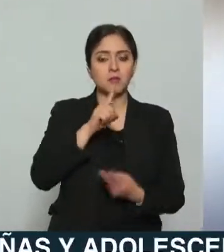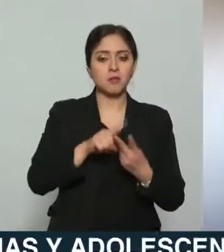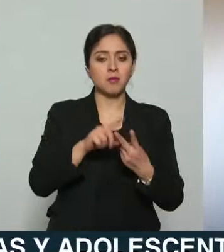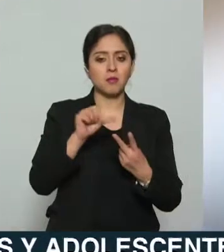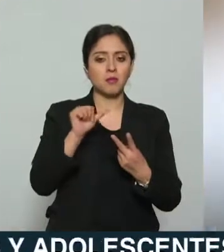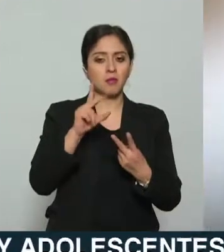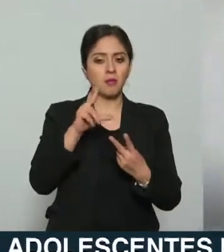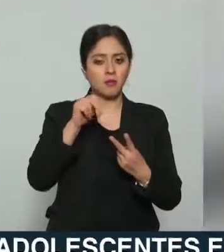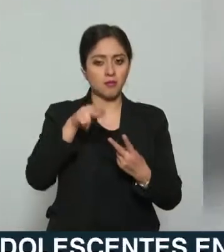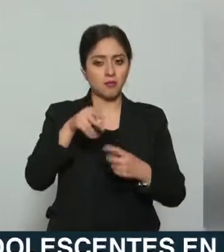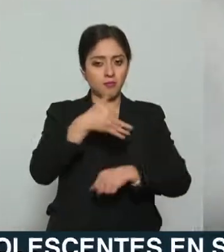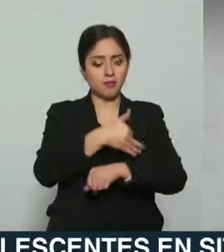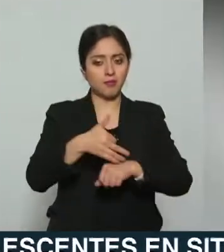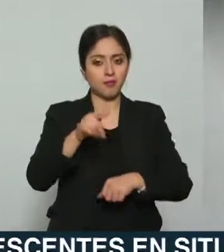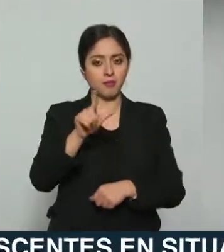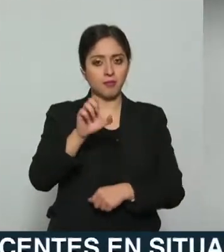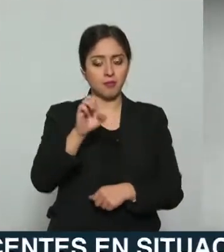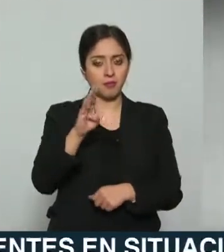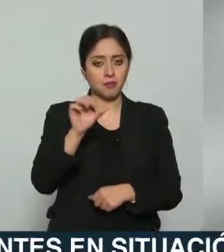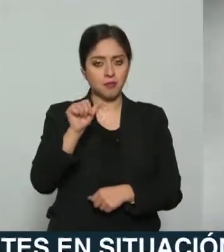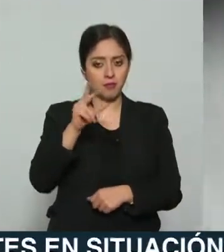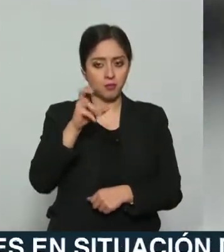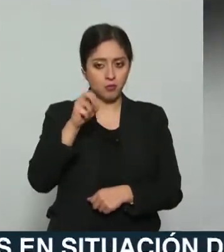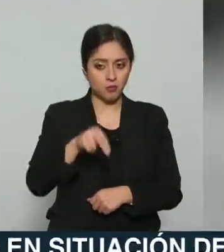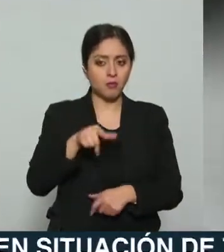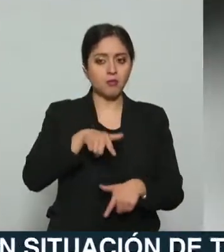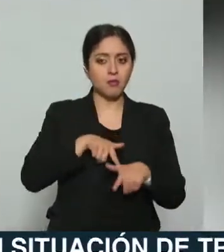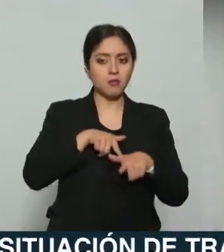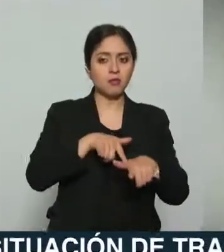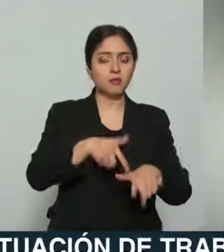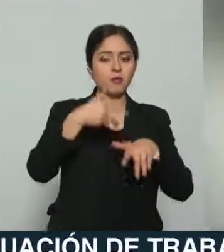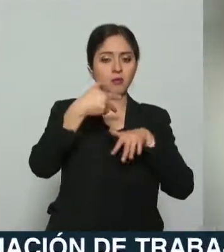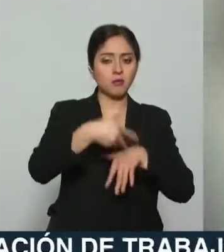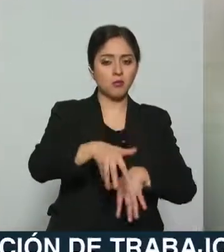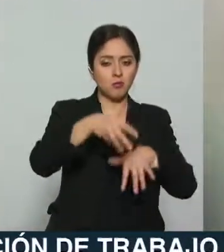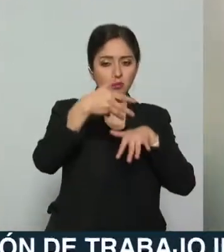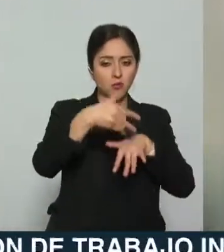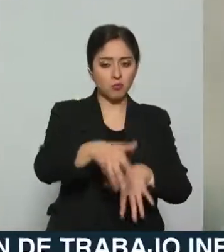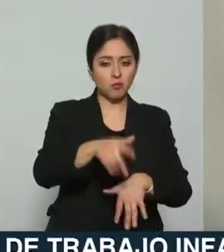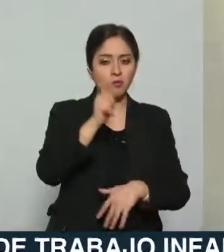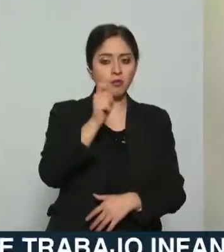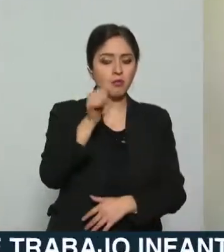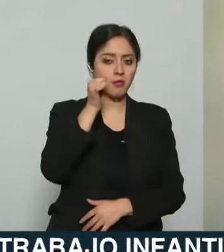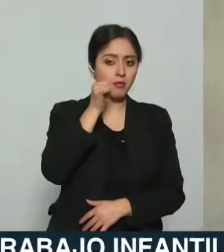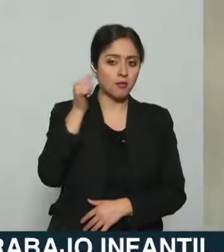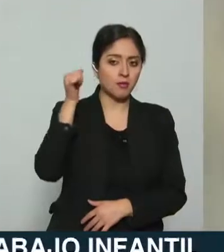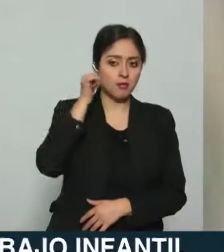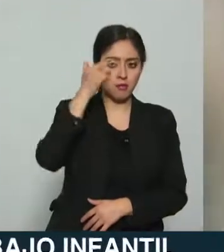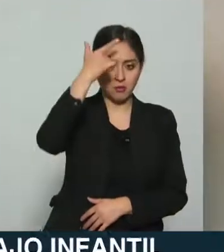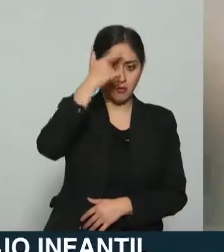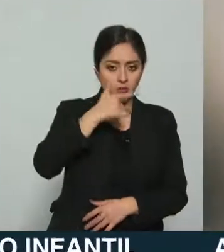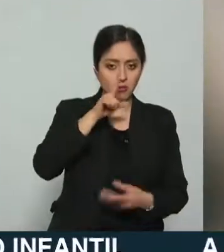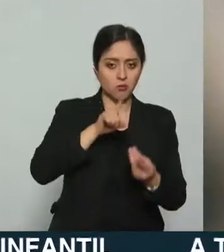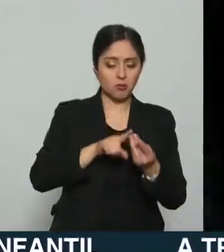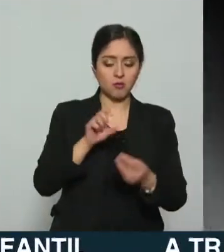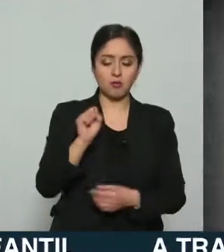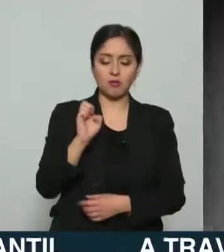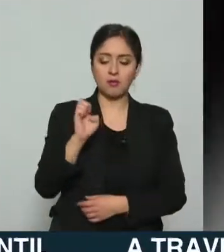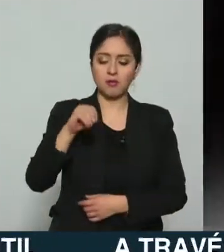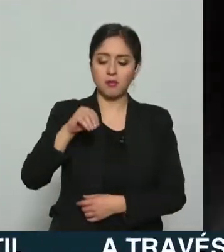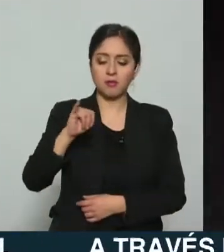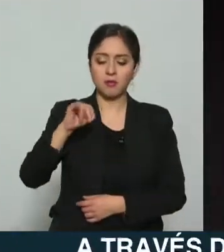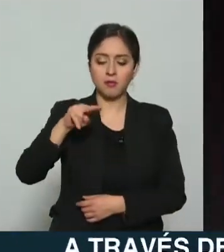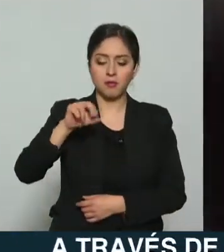Levarón, ha llegado tras pasar parte del contingente la noche de ayer en el Seminario Mayor Conciliar de la Diócesis